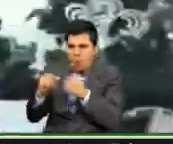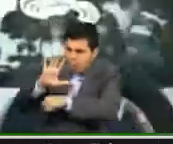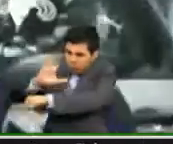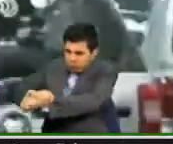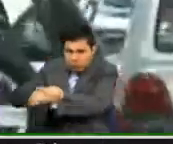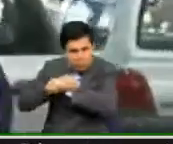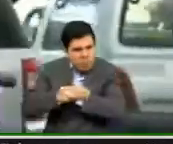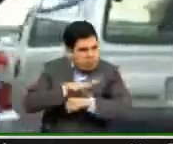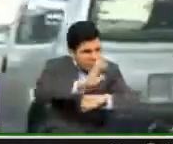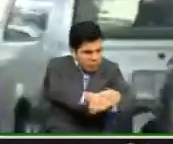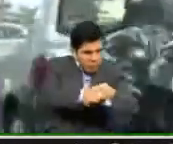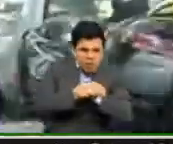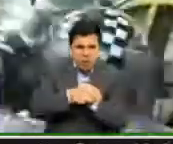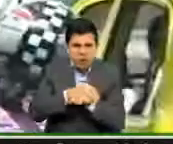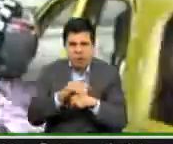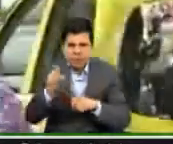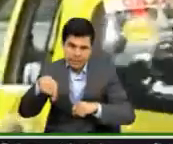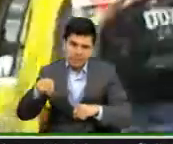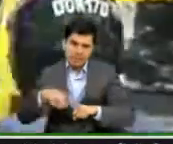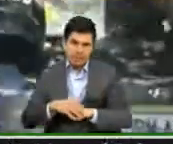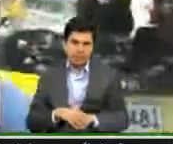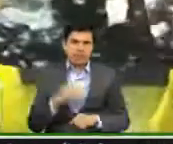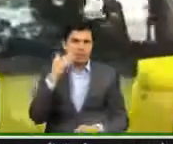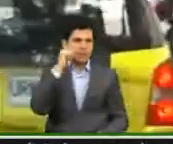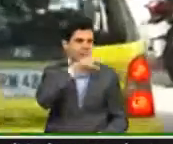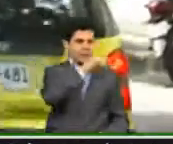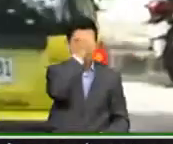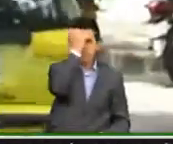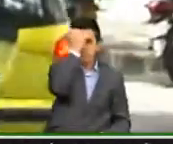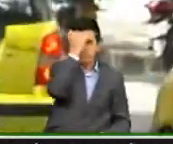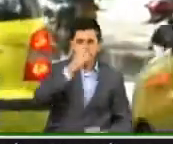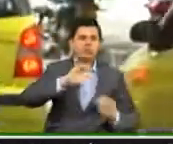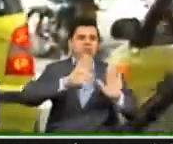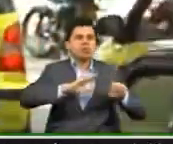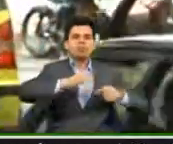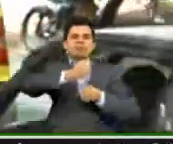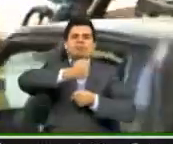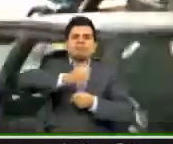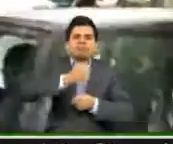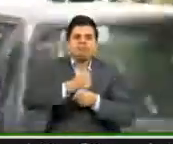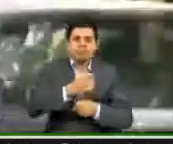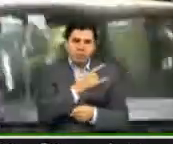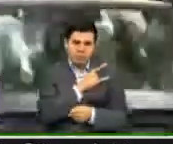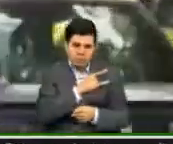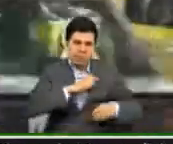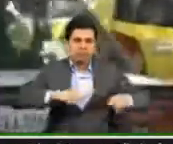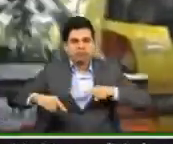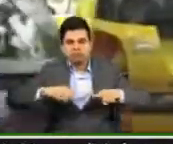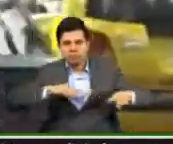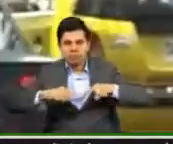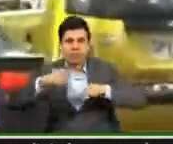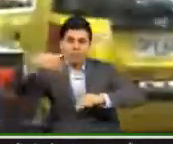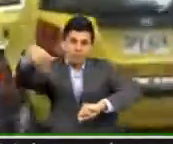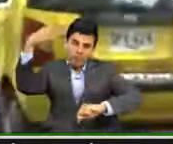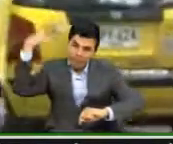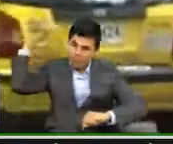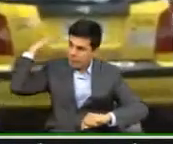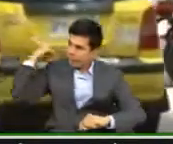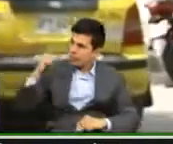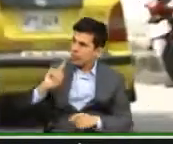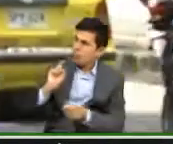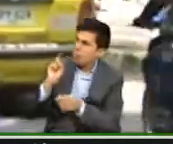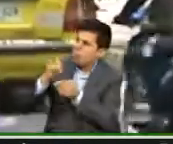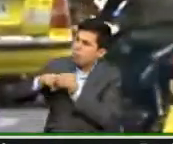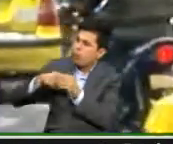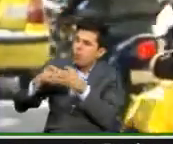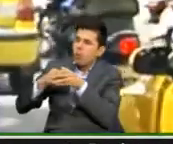capturas. Esta docente pues laboraba como coordinadora y hace poco había concursado en lo que tiene